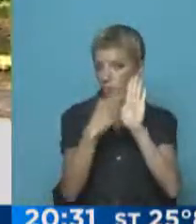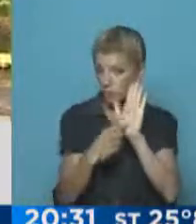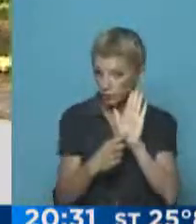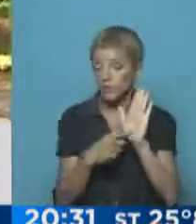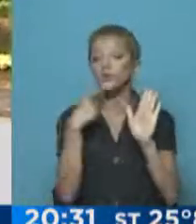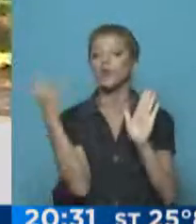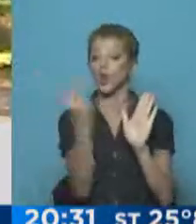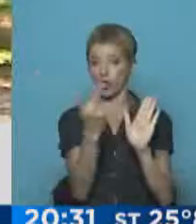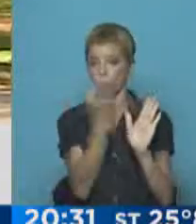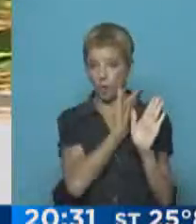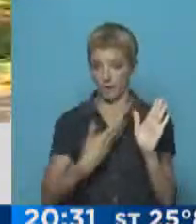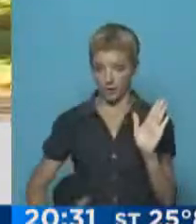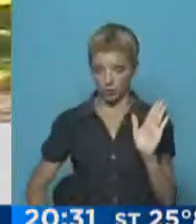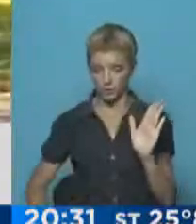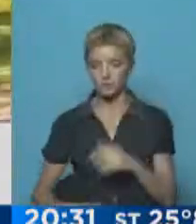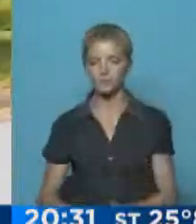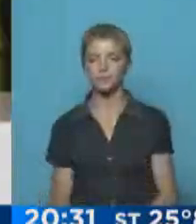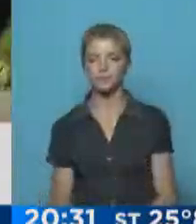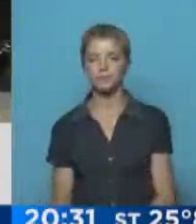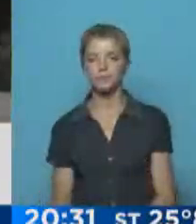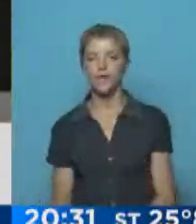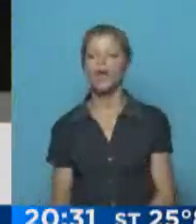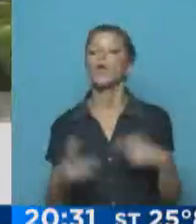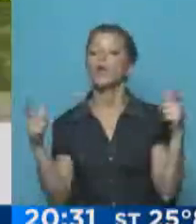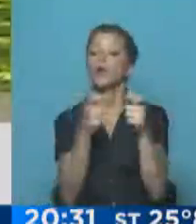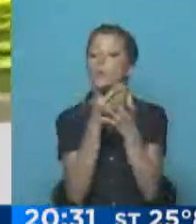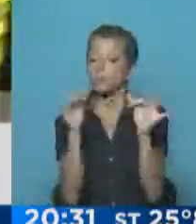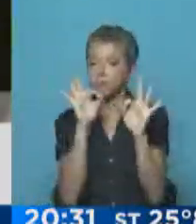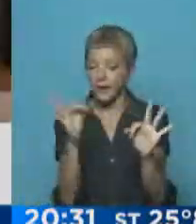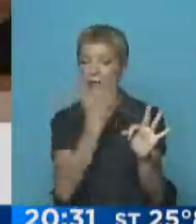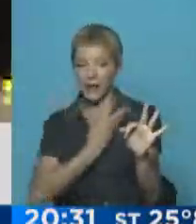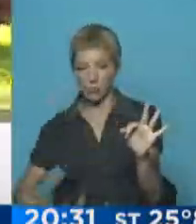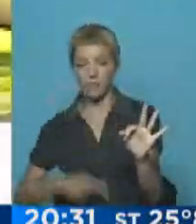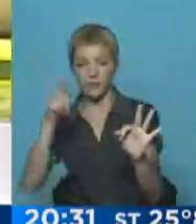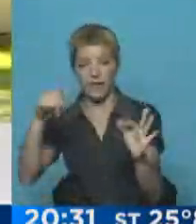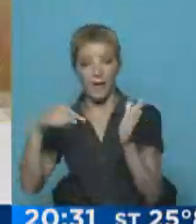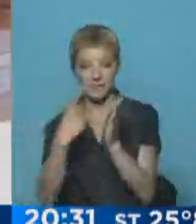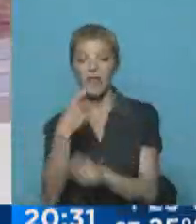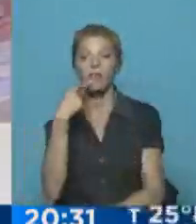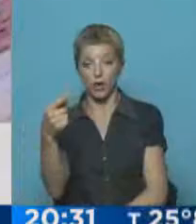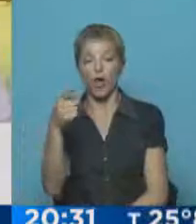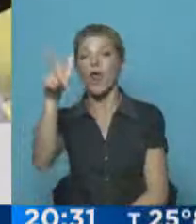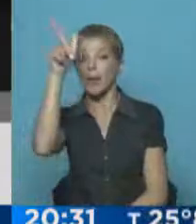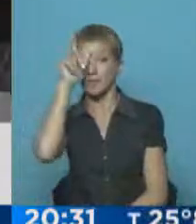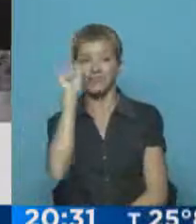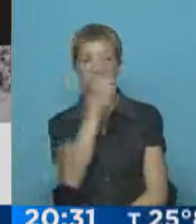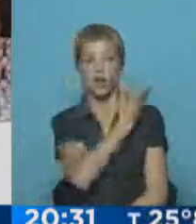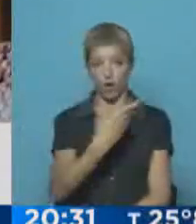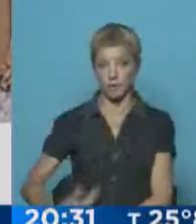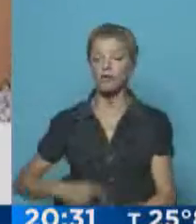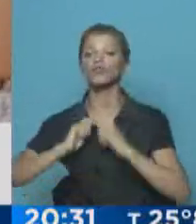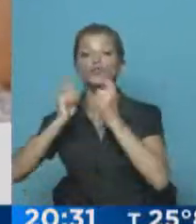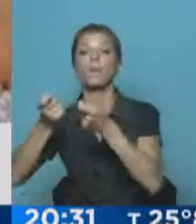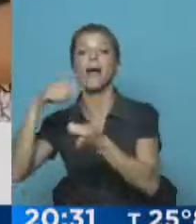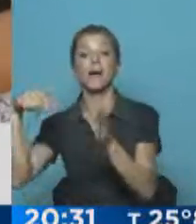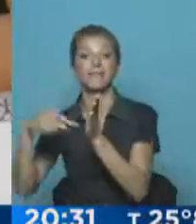Vidal y Larreta. Tras la reunión, el jefe de gobierno porteño adelantó que el traspaso de la Policía Federal a la órbita comunal